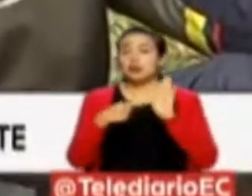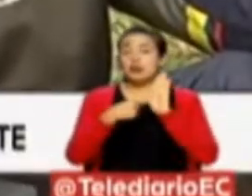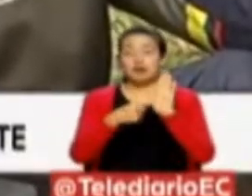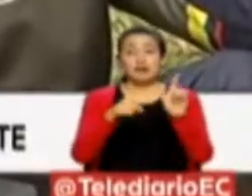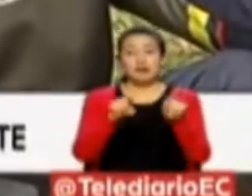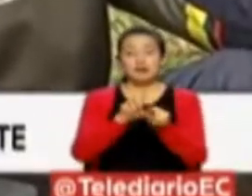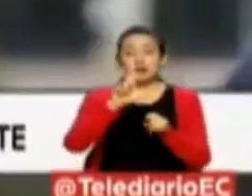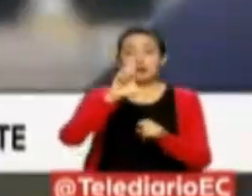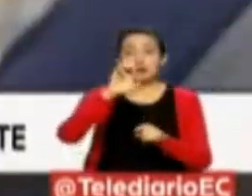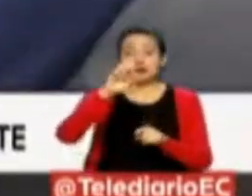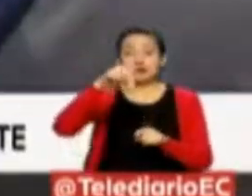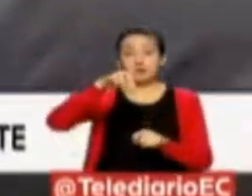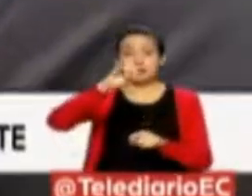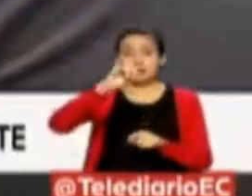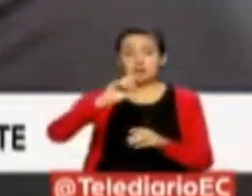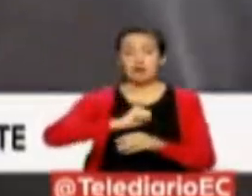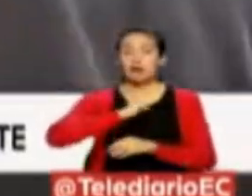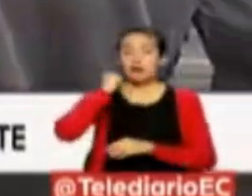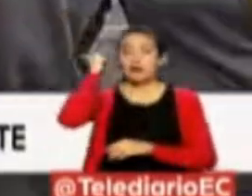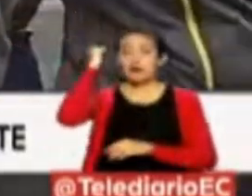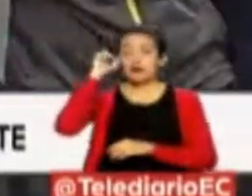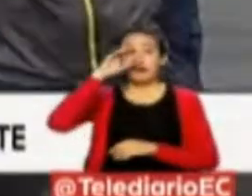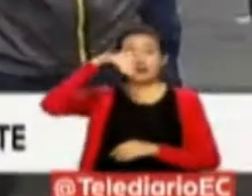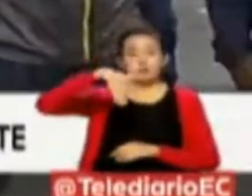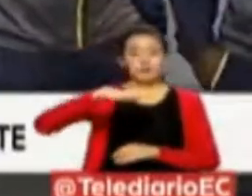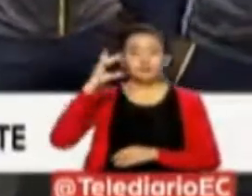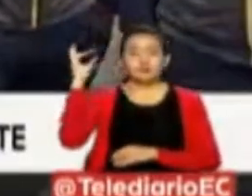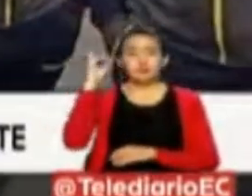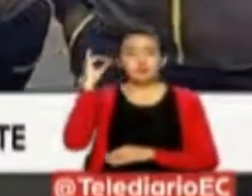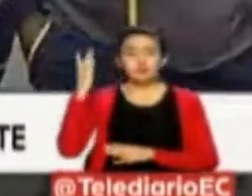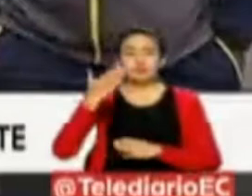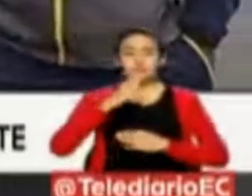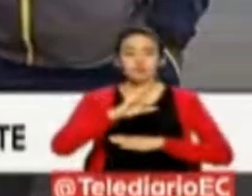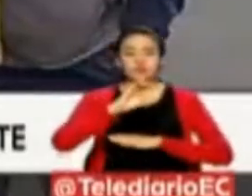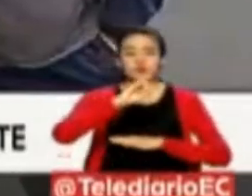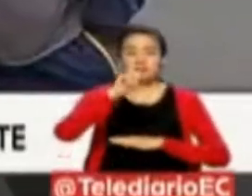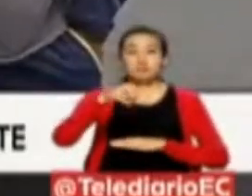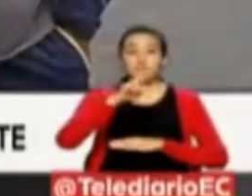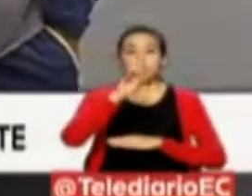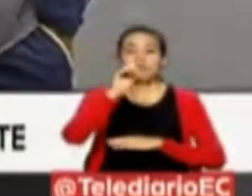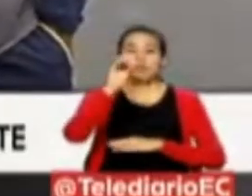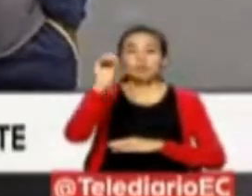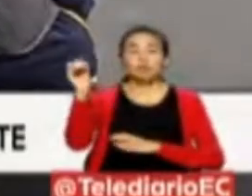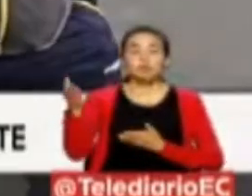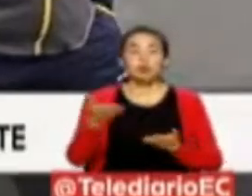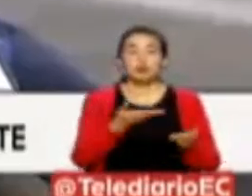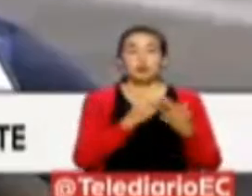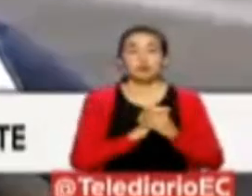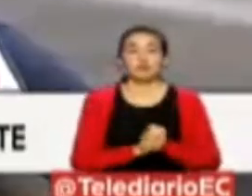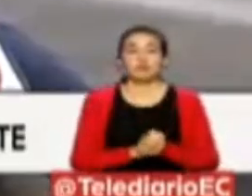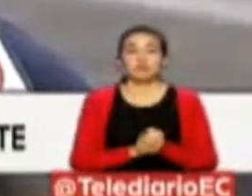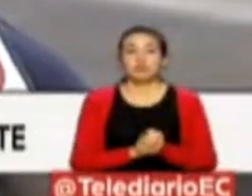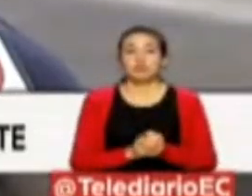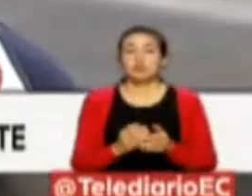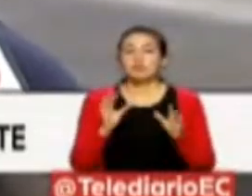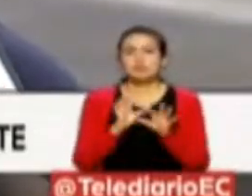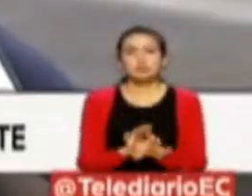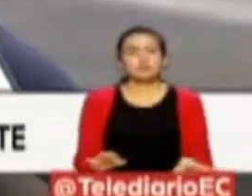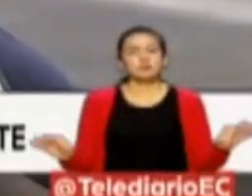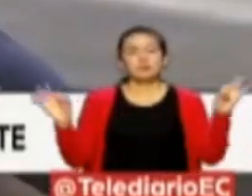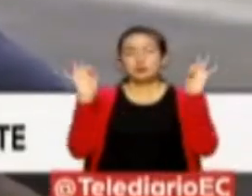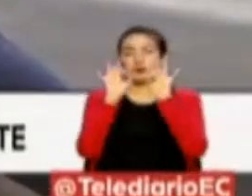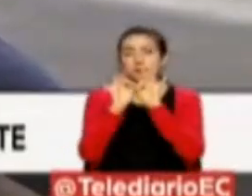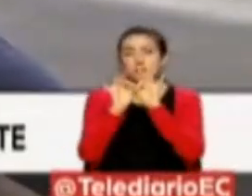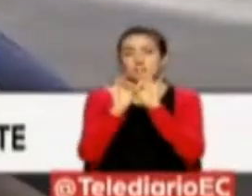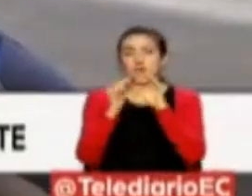como le han impresionado campeón suramericano en la disciplina de judo en los juegos suramericanos coche a 2018 entonces es muy importante también